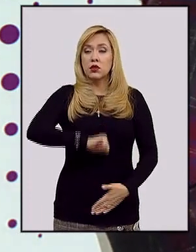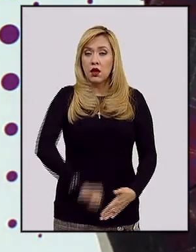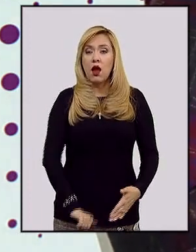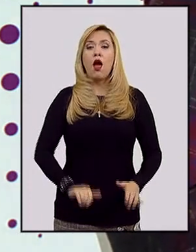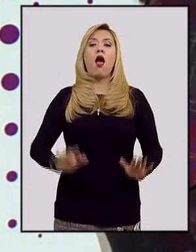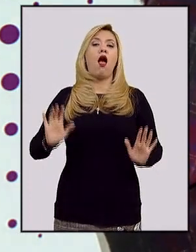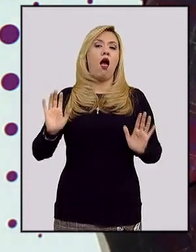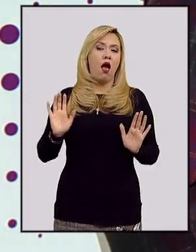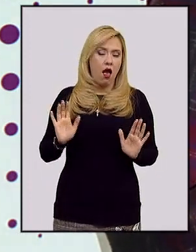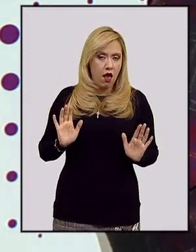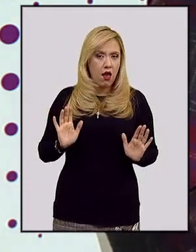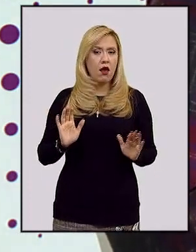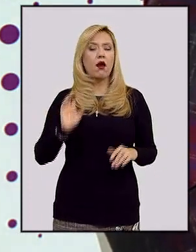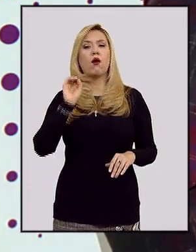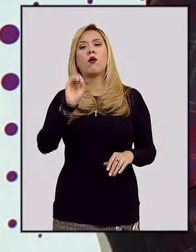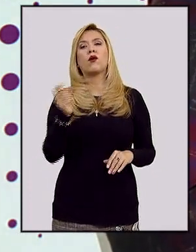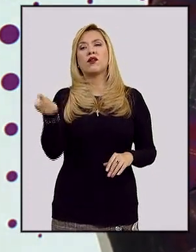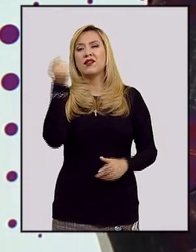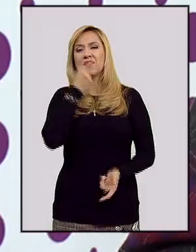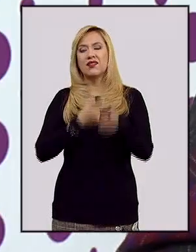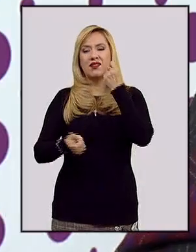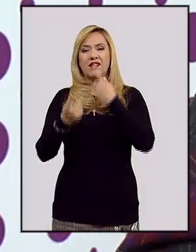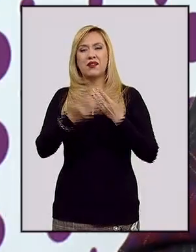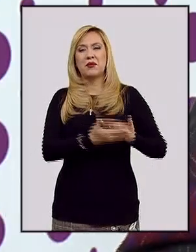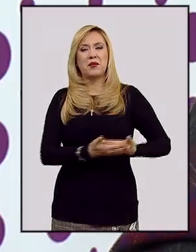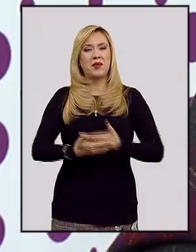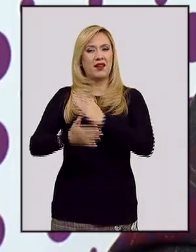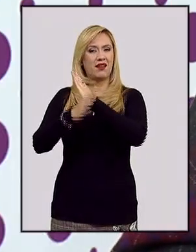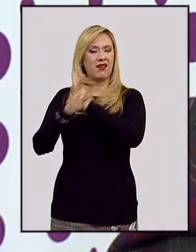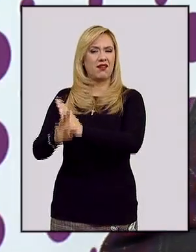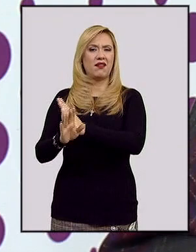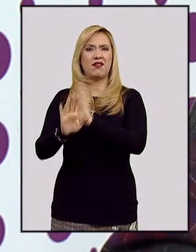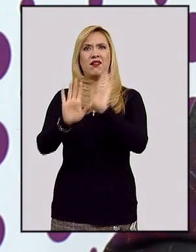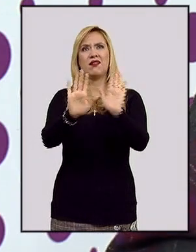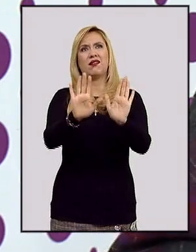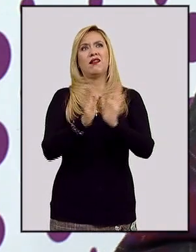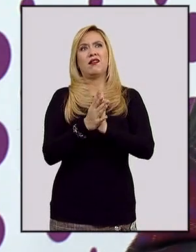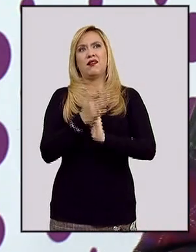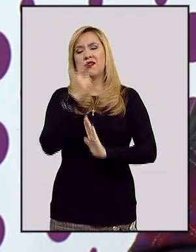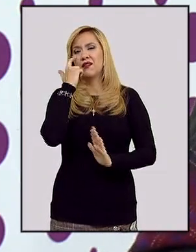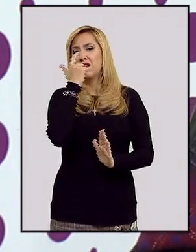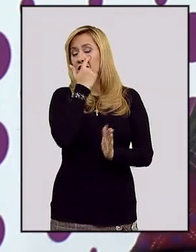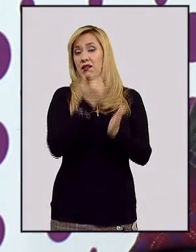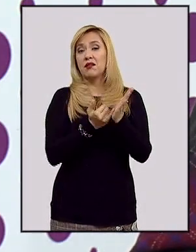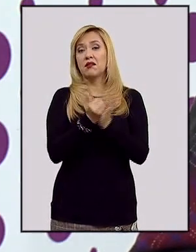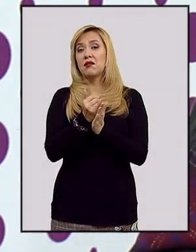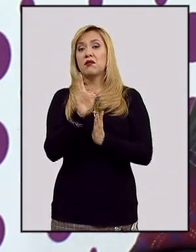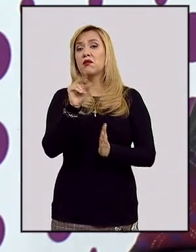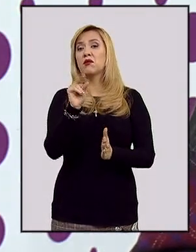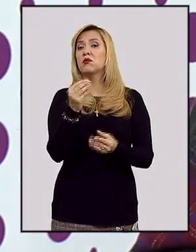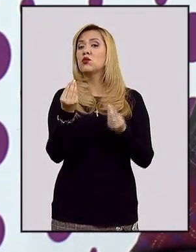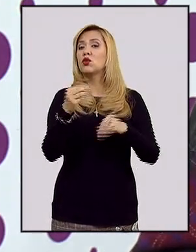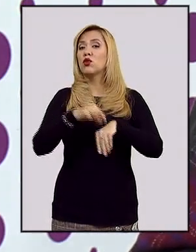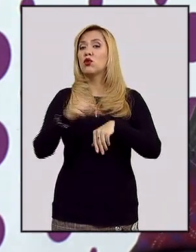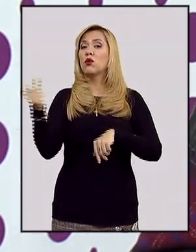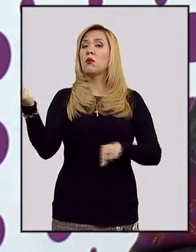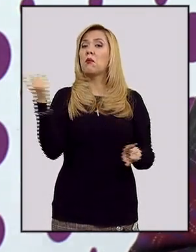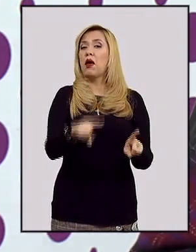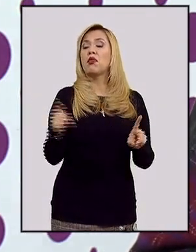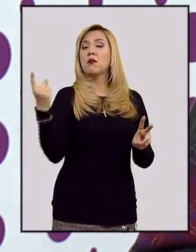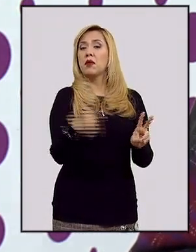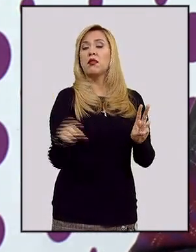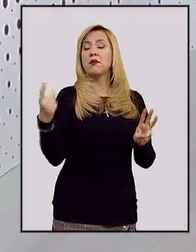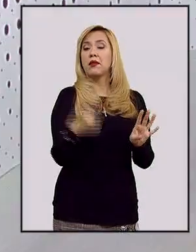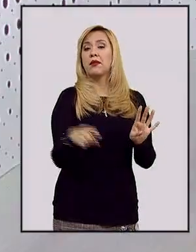utilización de medidas anticonceptivas que realmente no terminan siendo una decisión de muchas de las mujeres. ¿Qué pasa justo por el